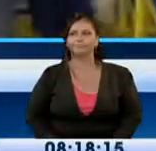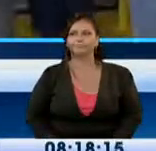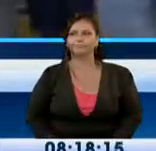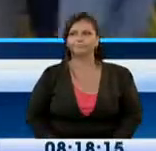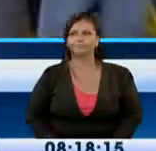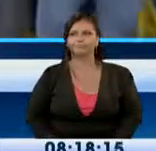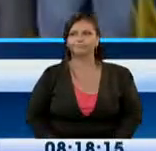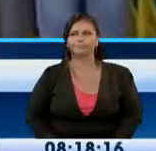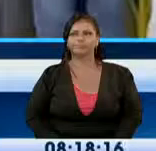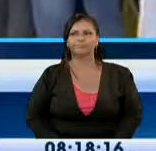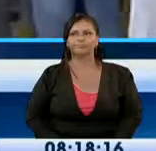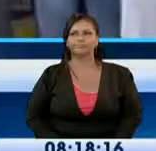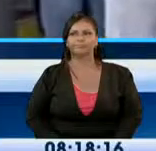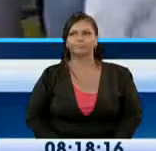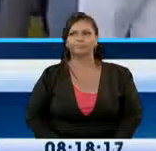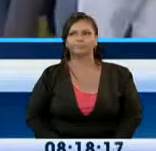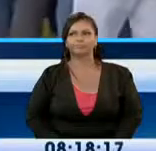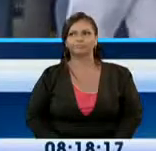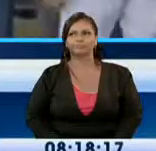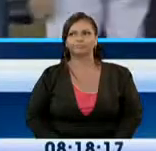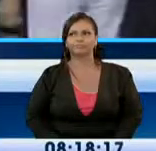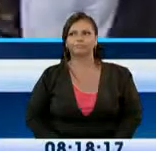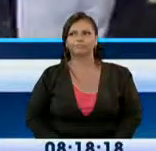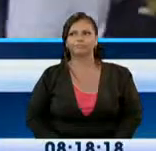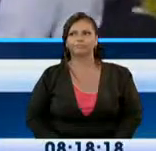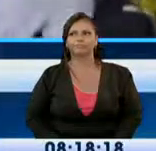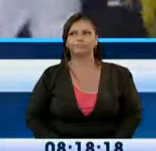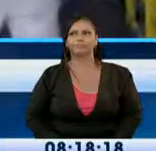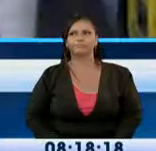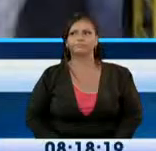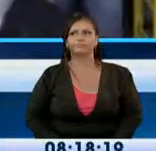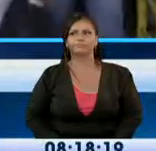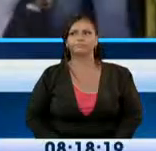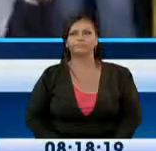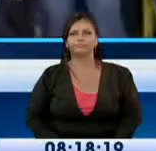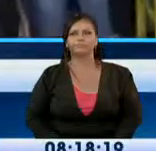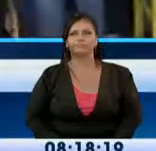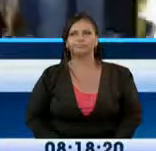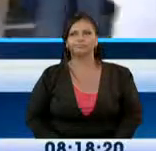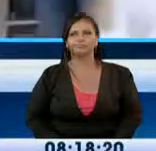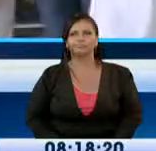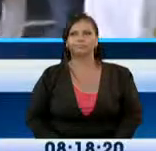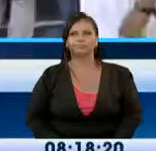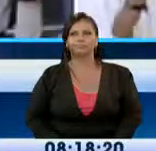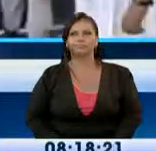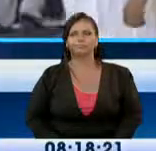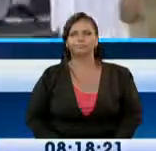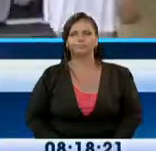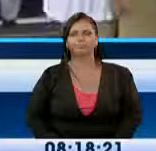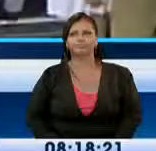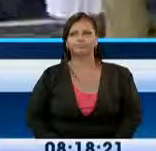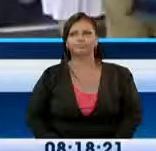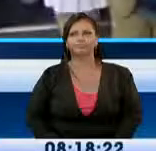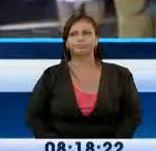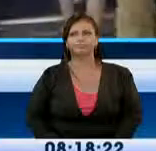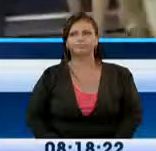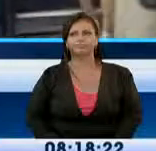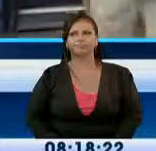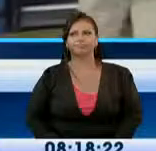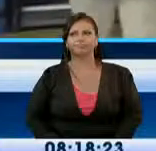Bueno, en este momento vemos un grupo de pasajeras que están ingresando. Vamos a conversar con todos ellos.